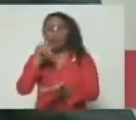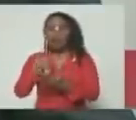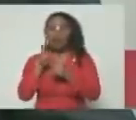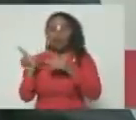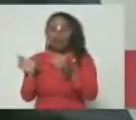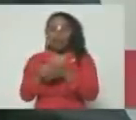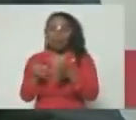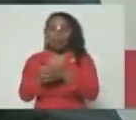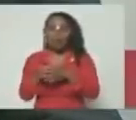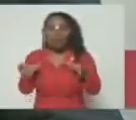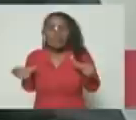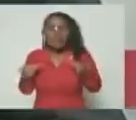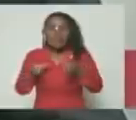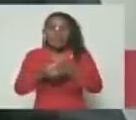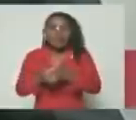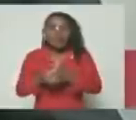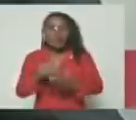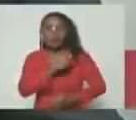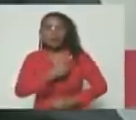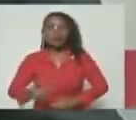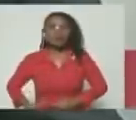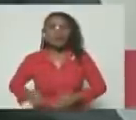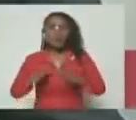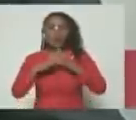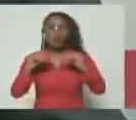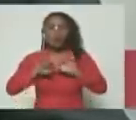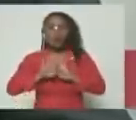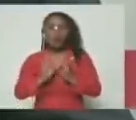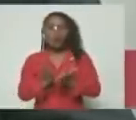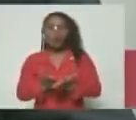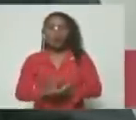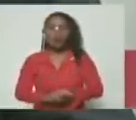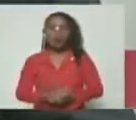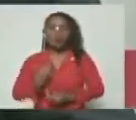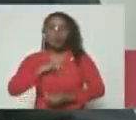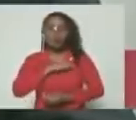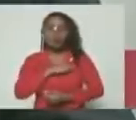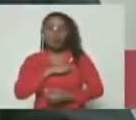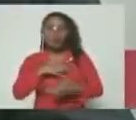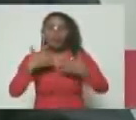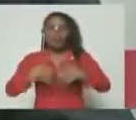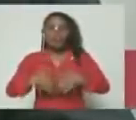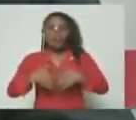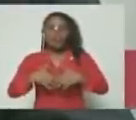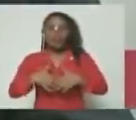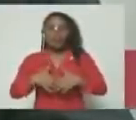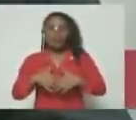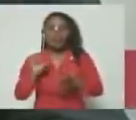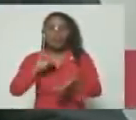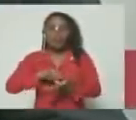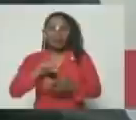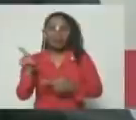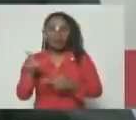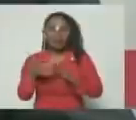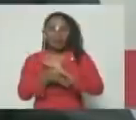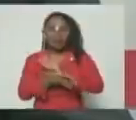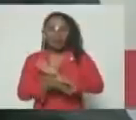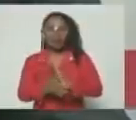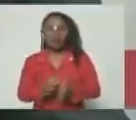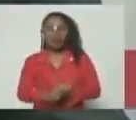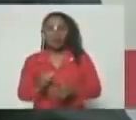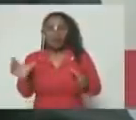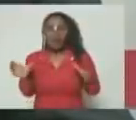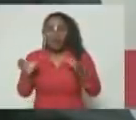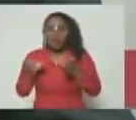comisión se ha reunido, presidente, con Raimundo y todo el mundo. Nos reunimos con los empresarios, fuimos a la sede de Fedecámara y allí nos reunimos con